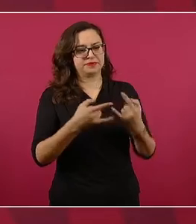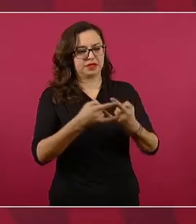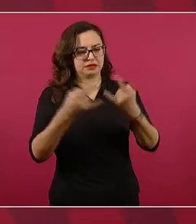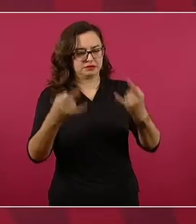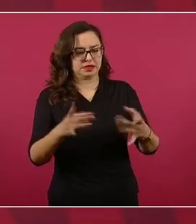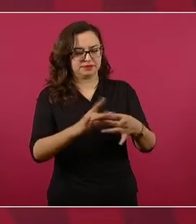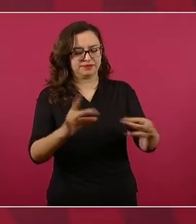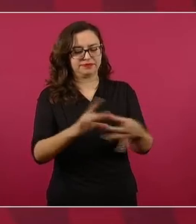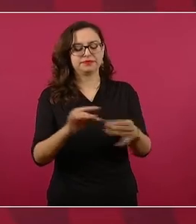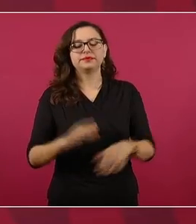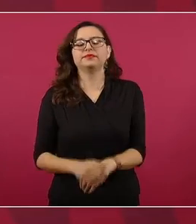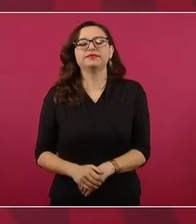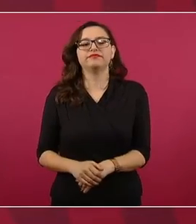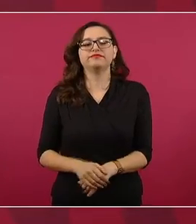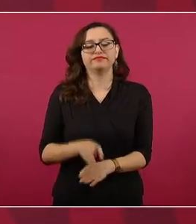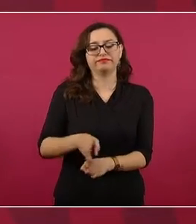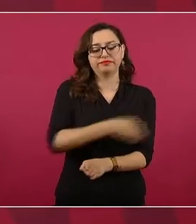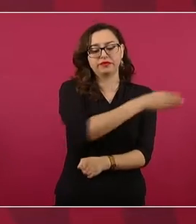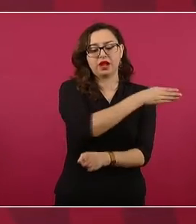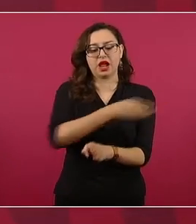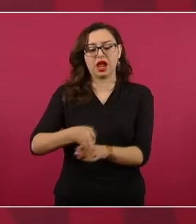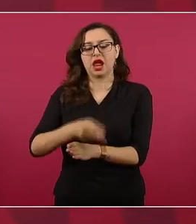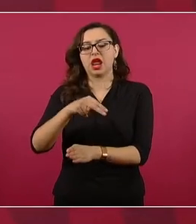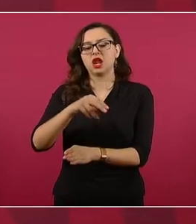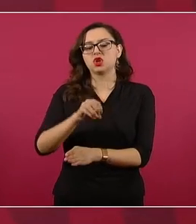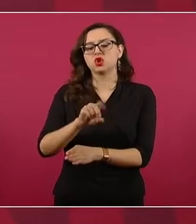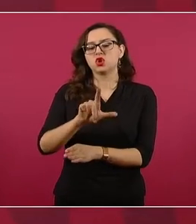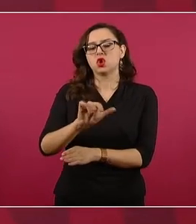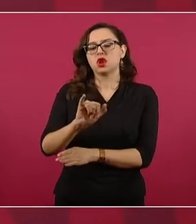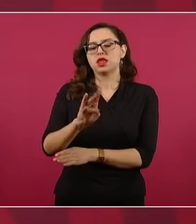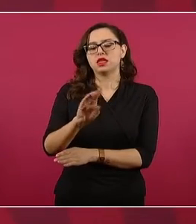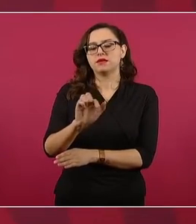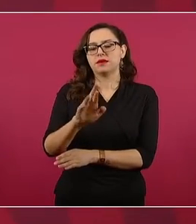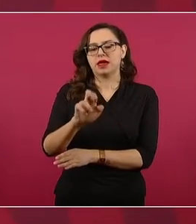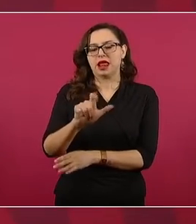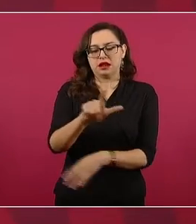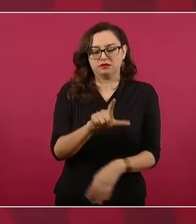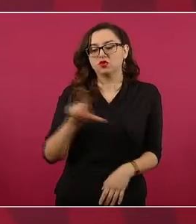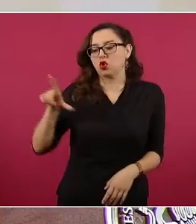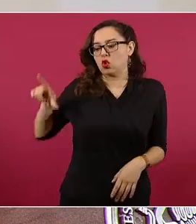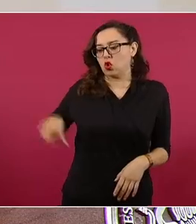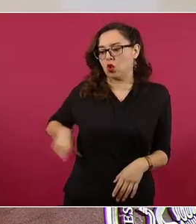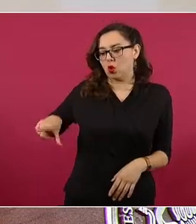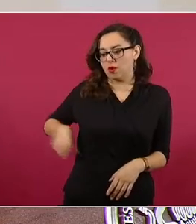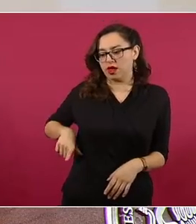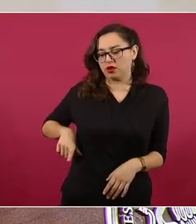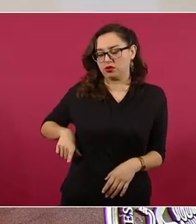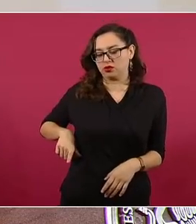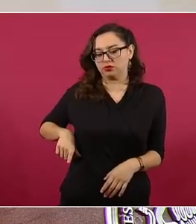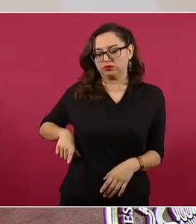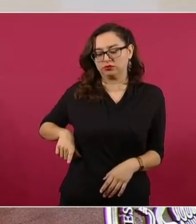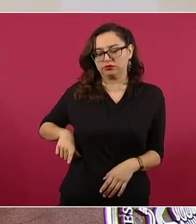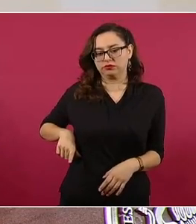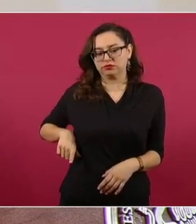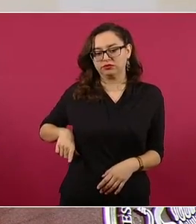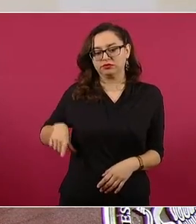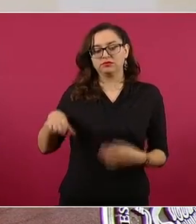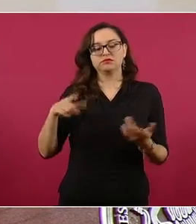otro gobierno o crear un estado dentro del estado